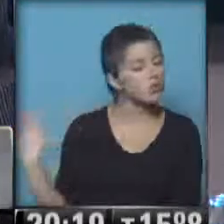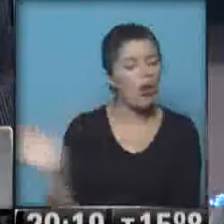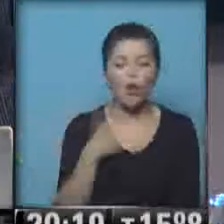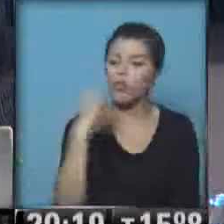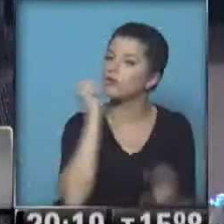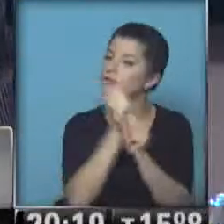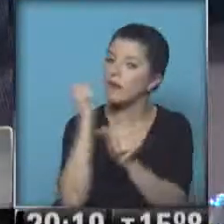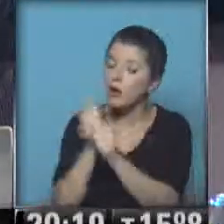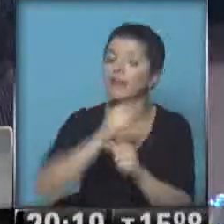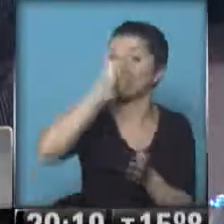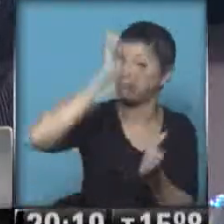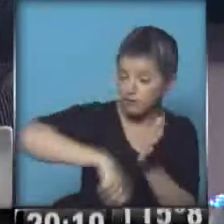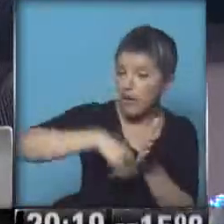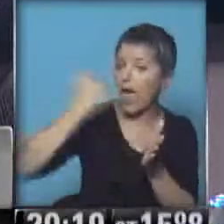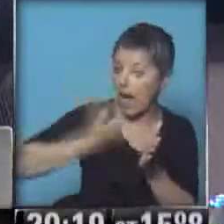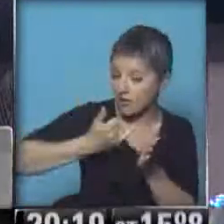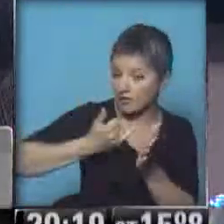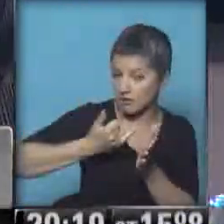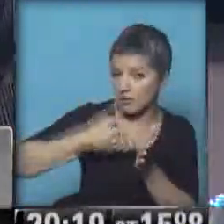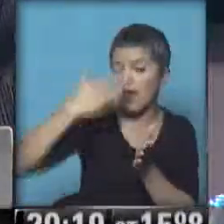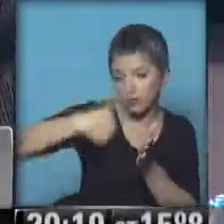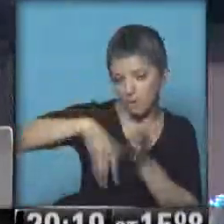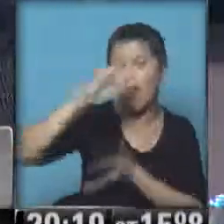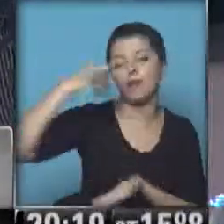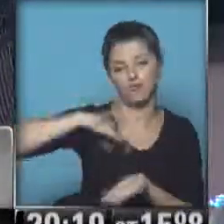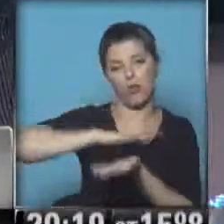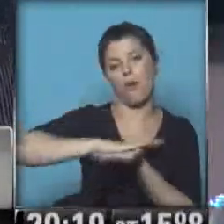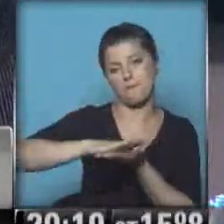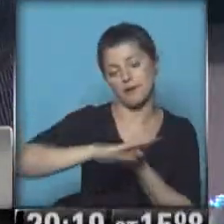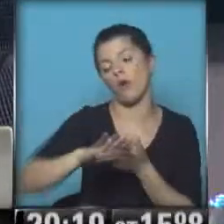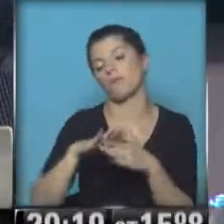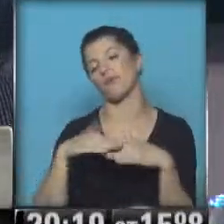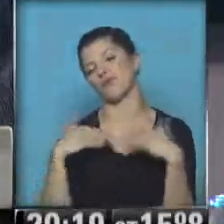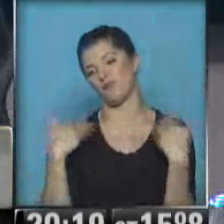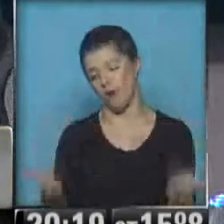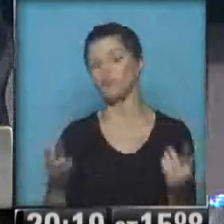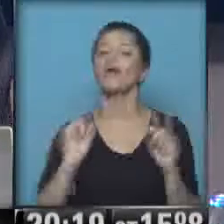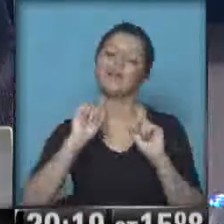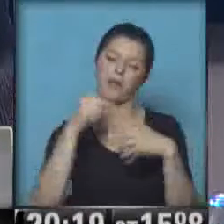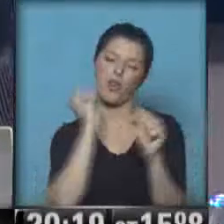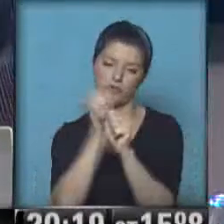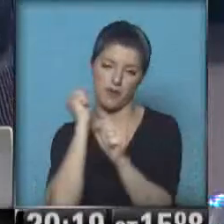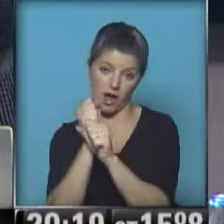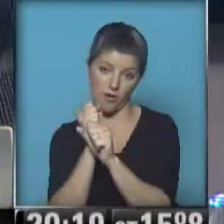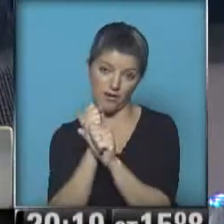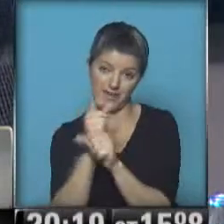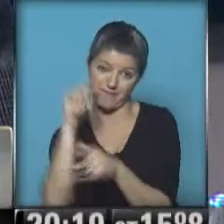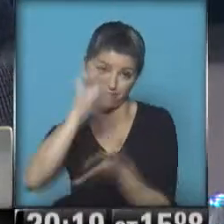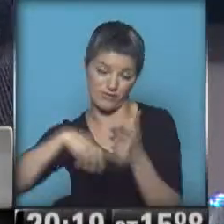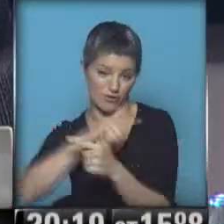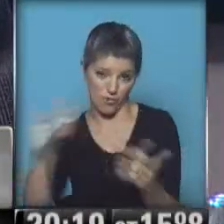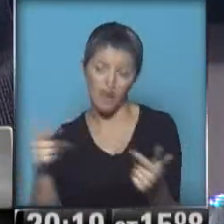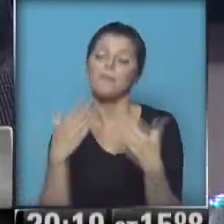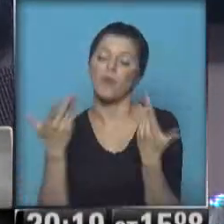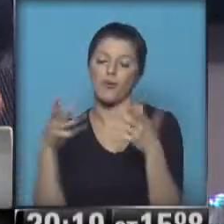en relación de dependencia que tienen que cobrar este salario mínimo. Por supuesto, también los trabajadores informales. La cuestión que los